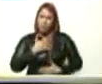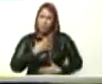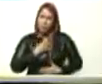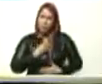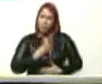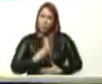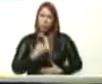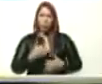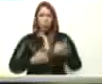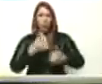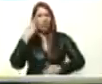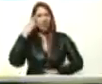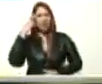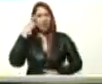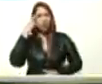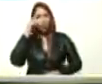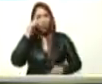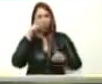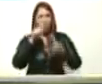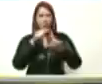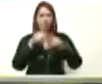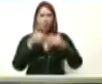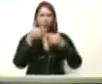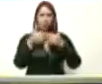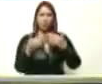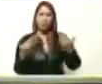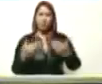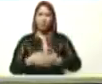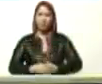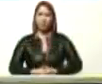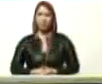cuáles son las razones objetivas y subjetivas